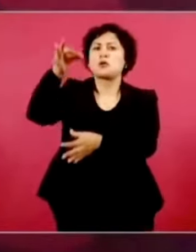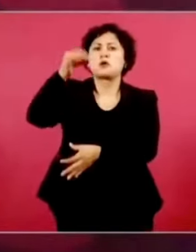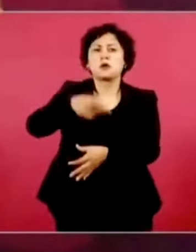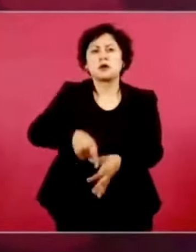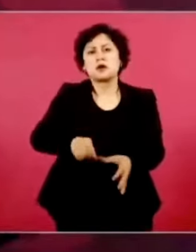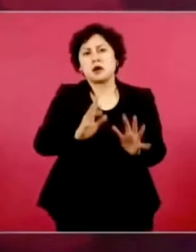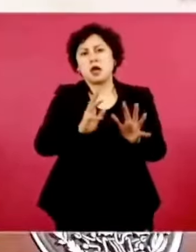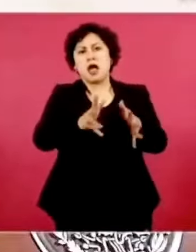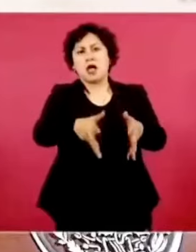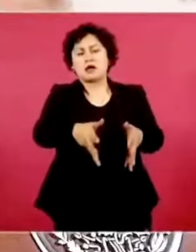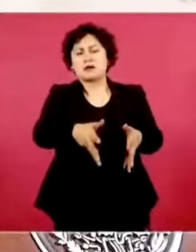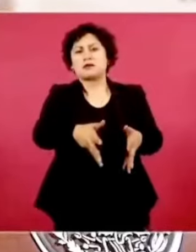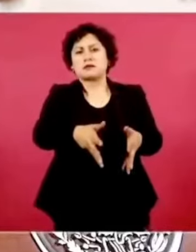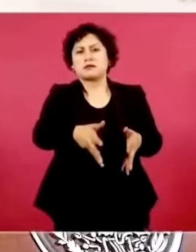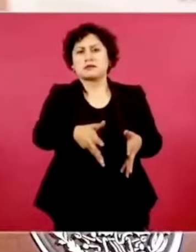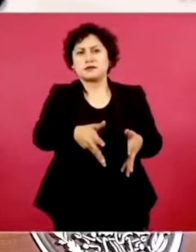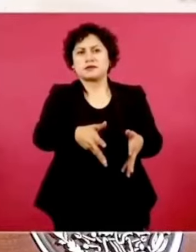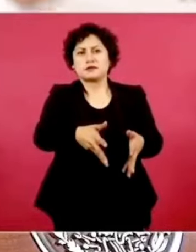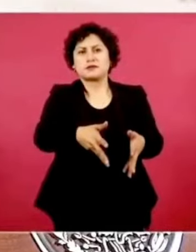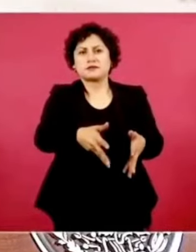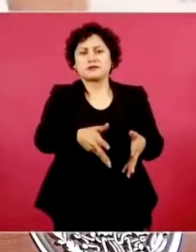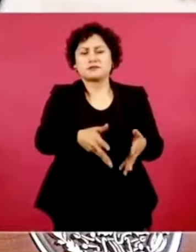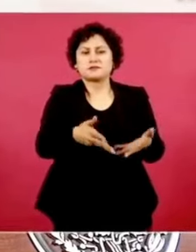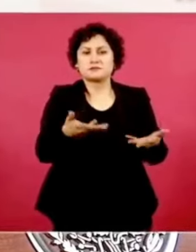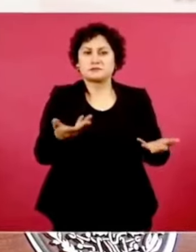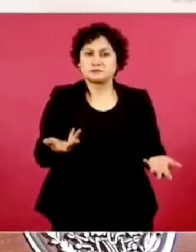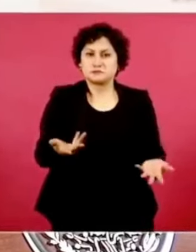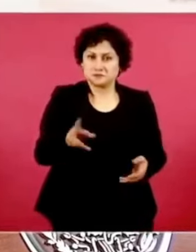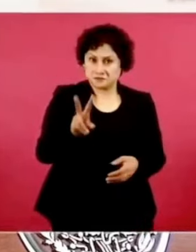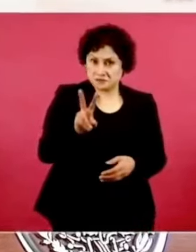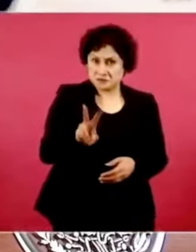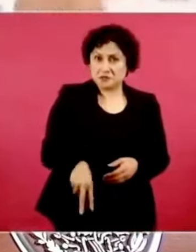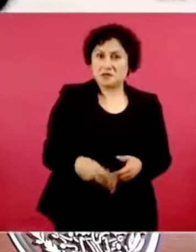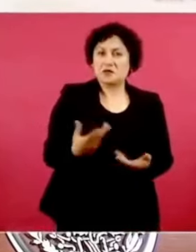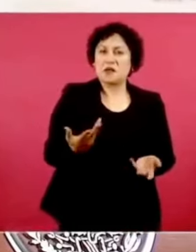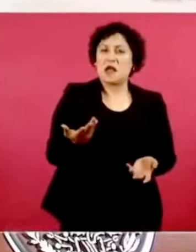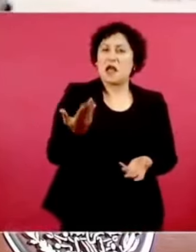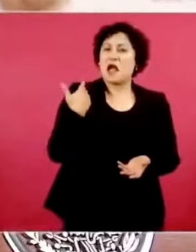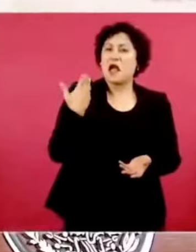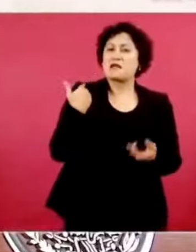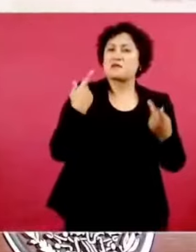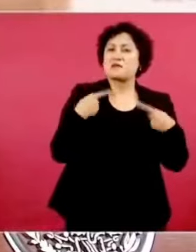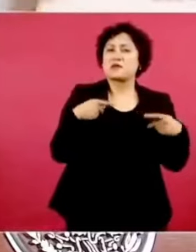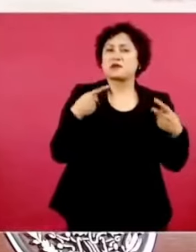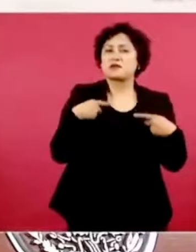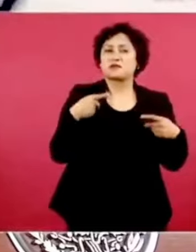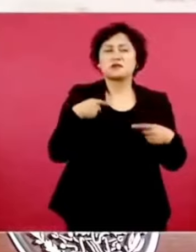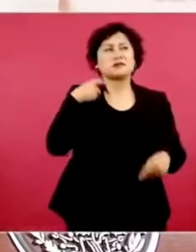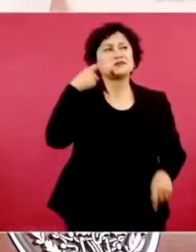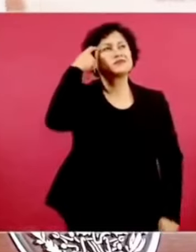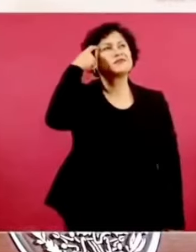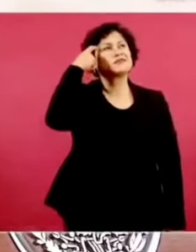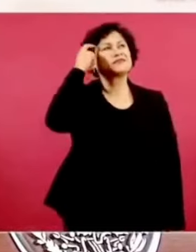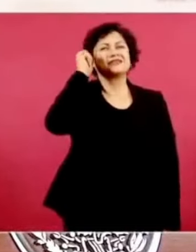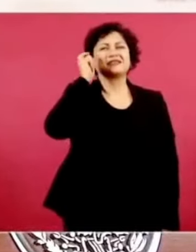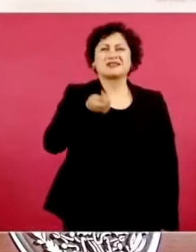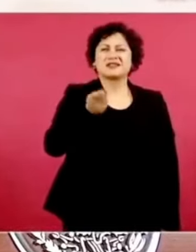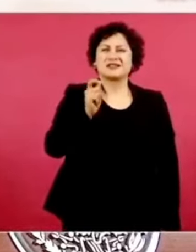Todavía hasta hace poco mucha gente no sabía qué significaba la palabra robo.